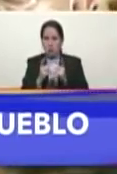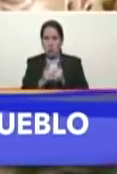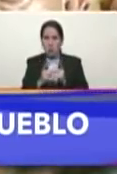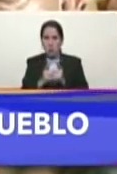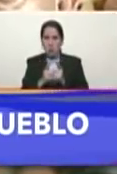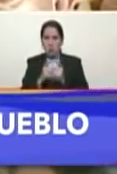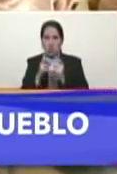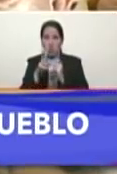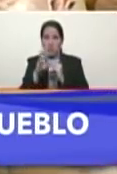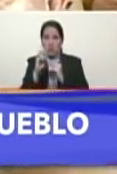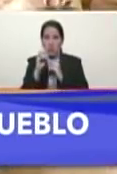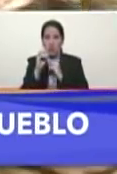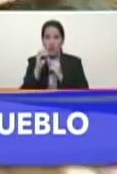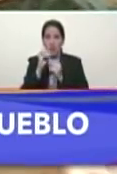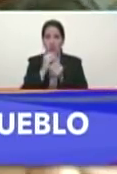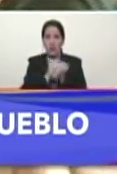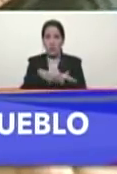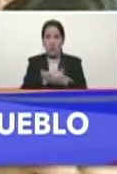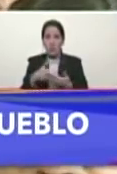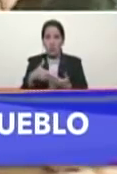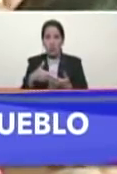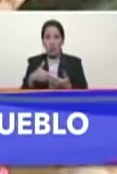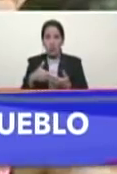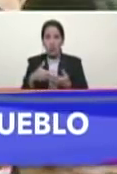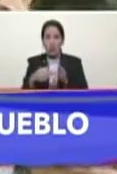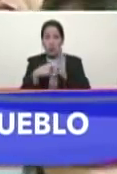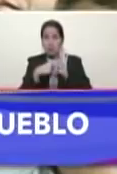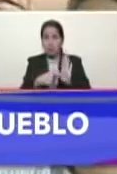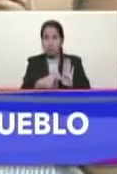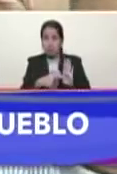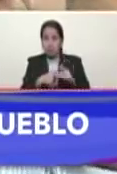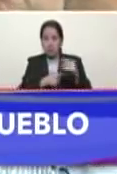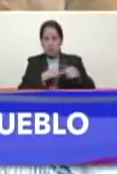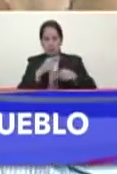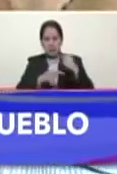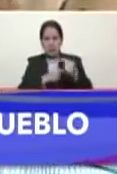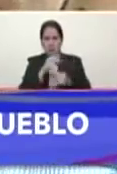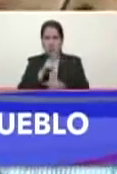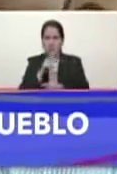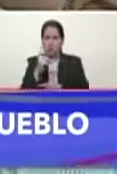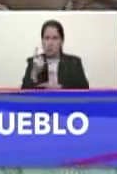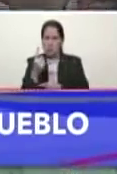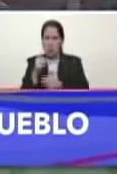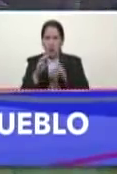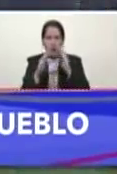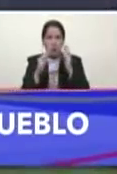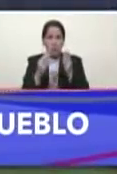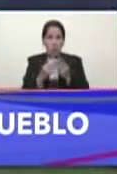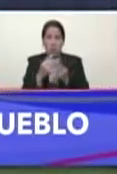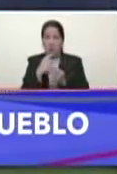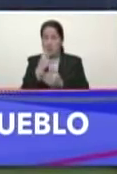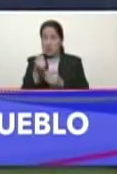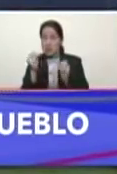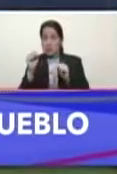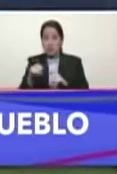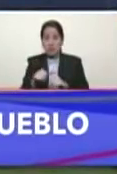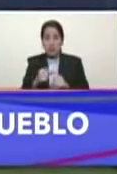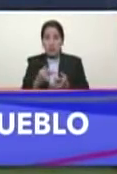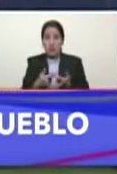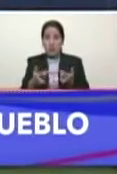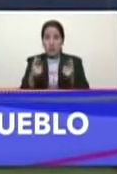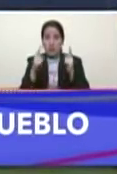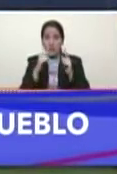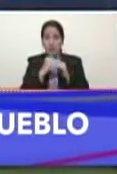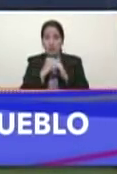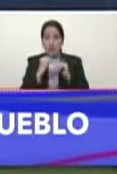está demostrando que sí se puede, para el resto del siglo XXI, el mundo entero va a decir libertad,